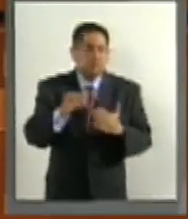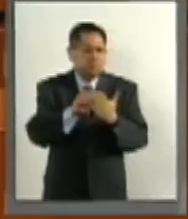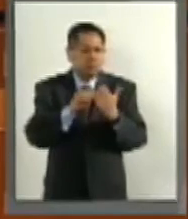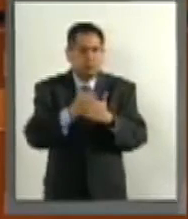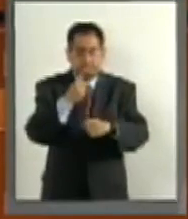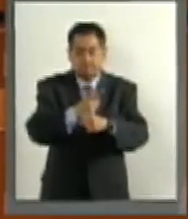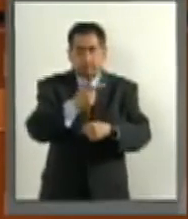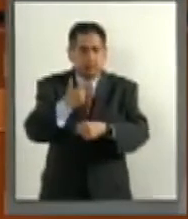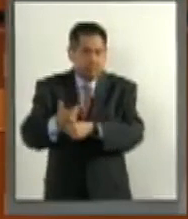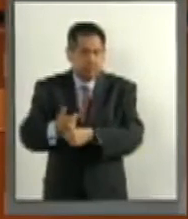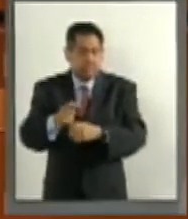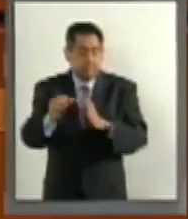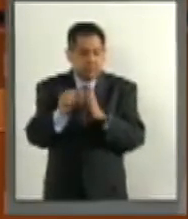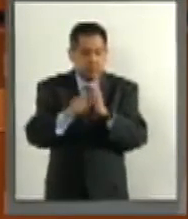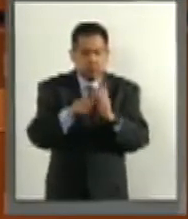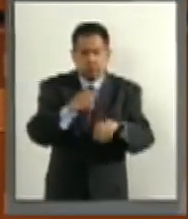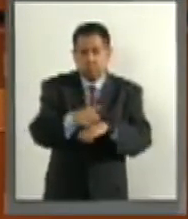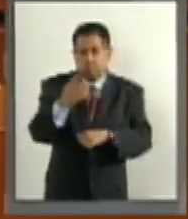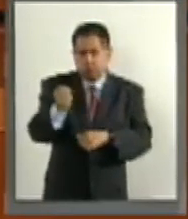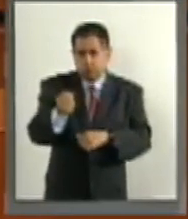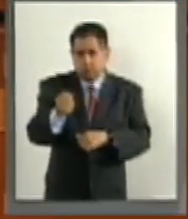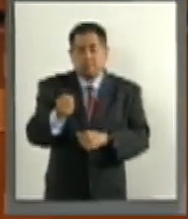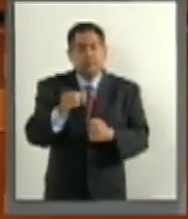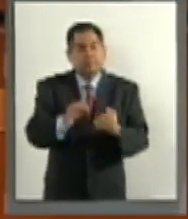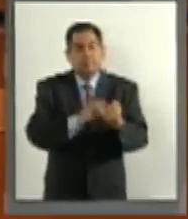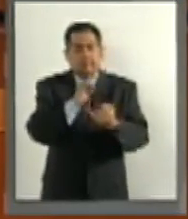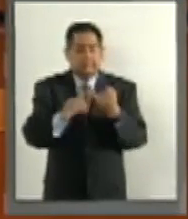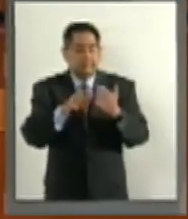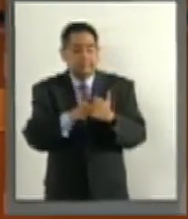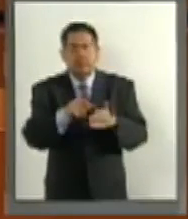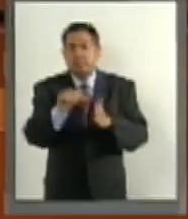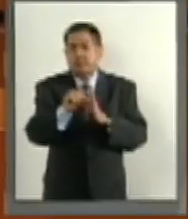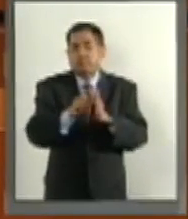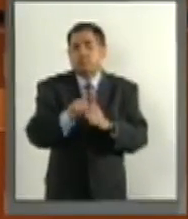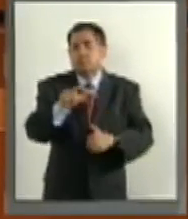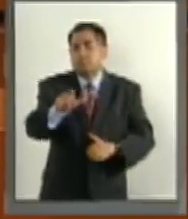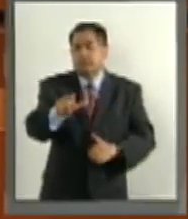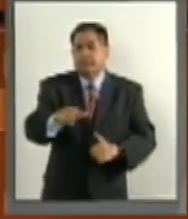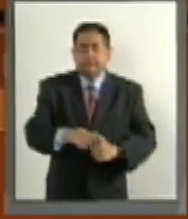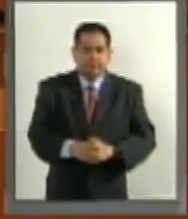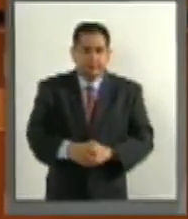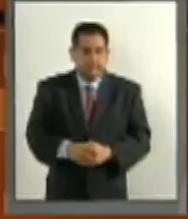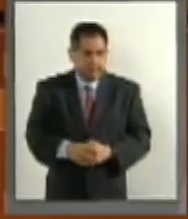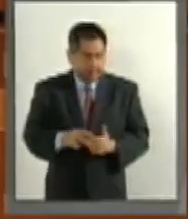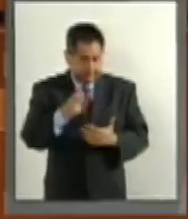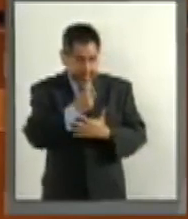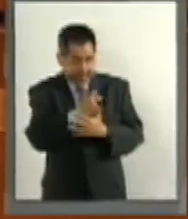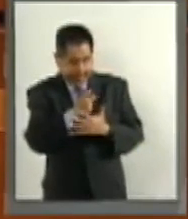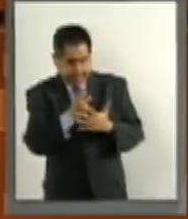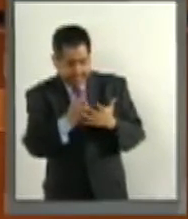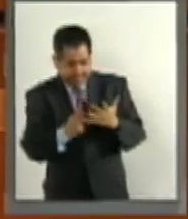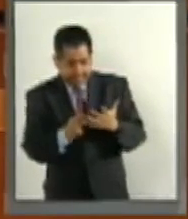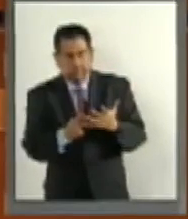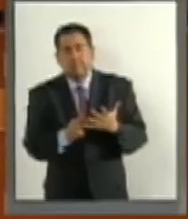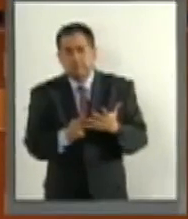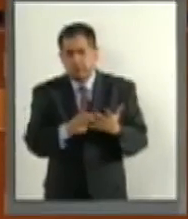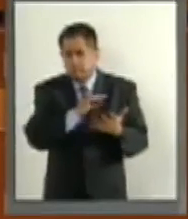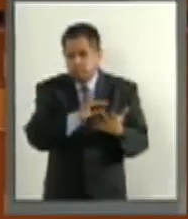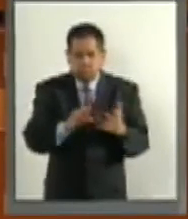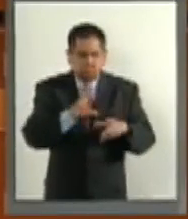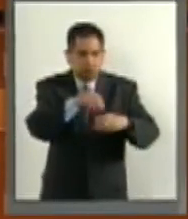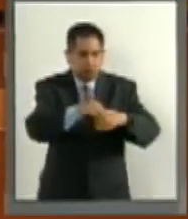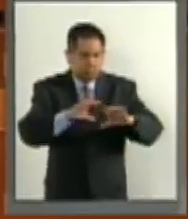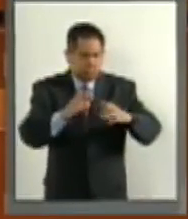primero y sexta del artículo 9 y finalmente en el artículo 17. Estas agravantes permitirán que se